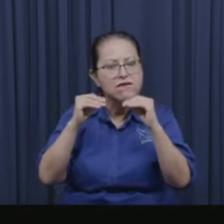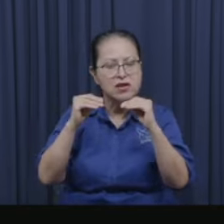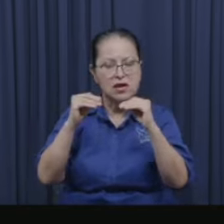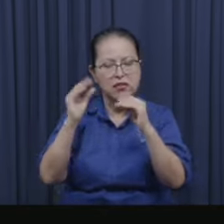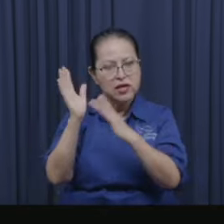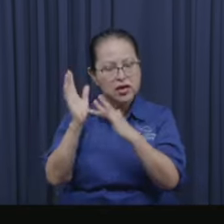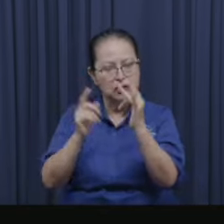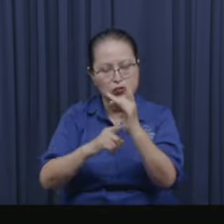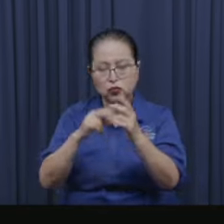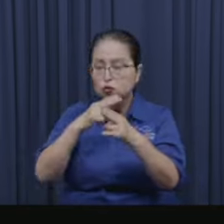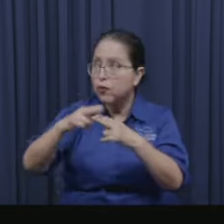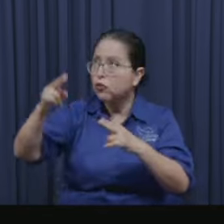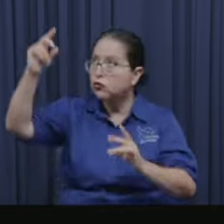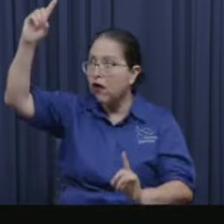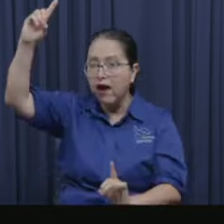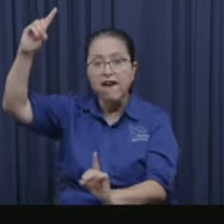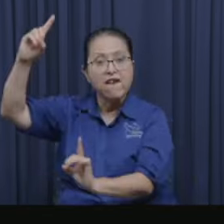estoy